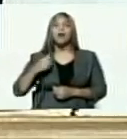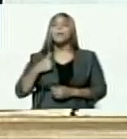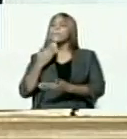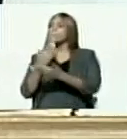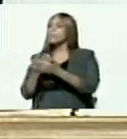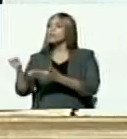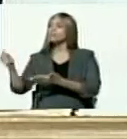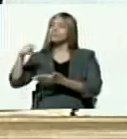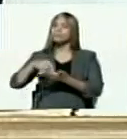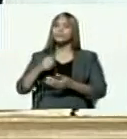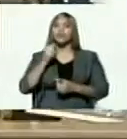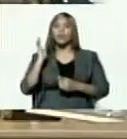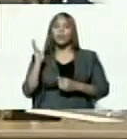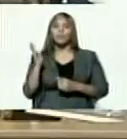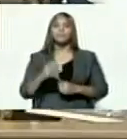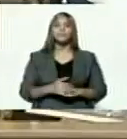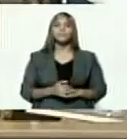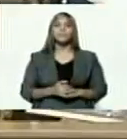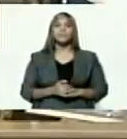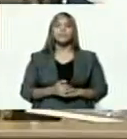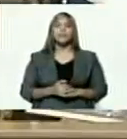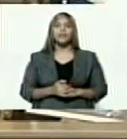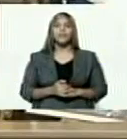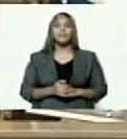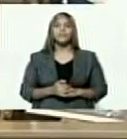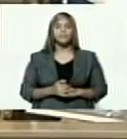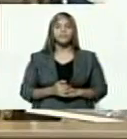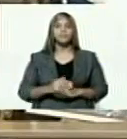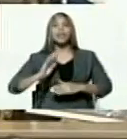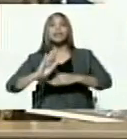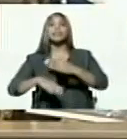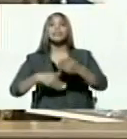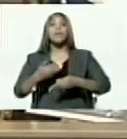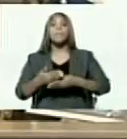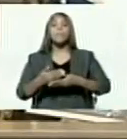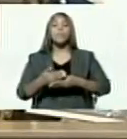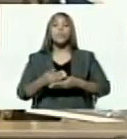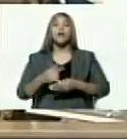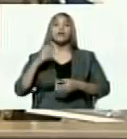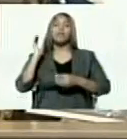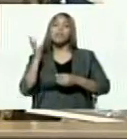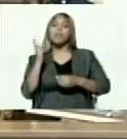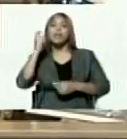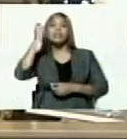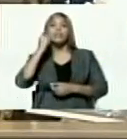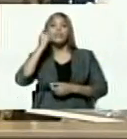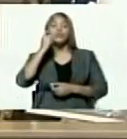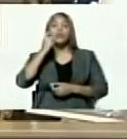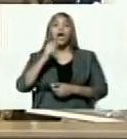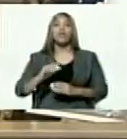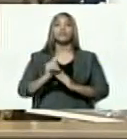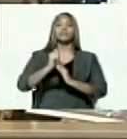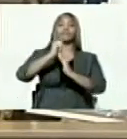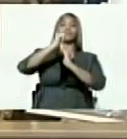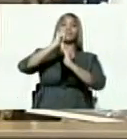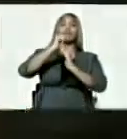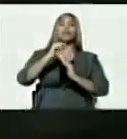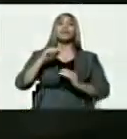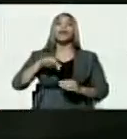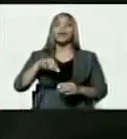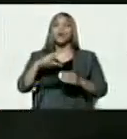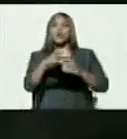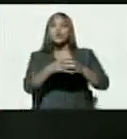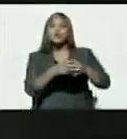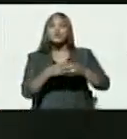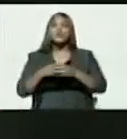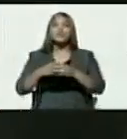le concede. Luego de la intervención de los diputados que dirigieron el Comité de Postulaciones Electorales y además esta